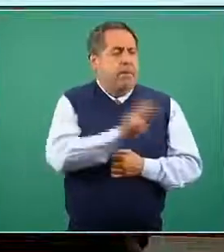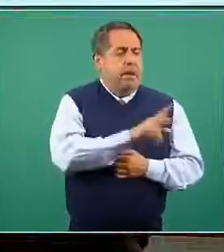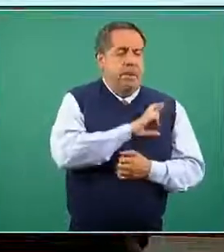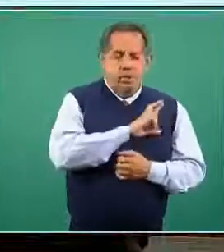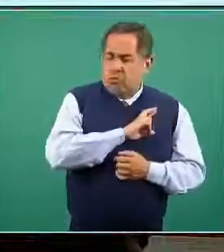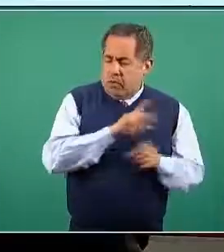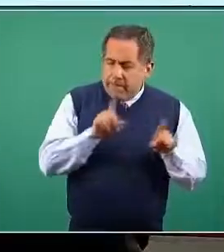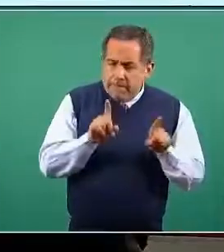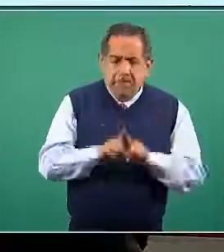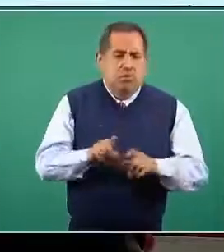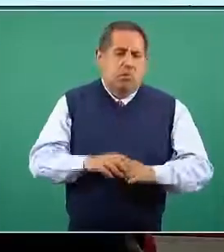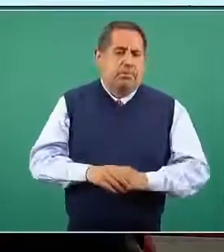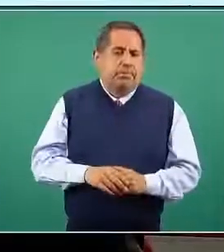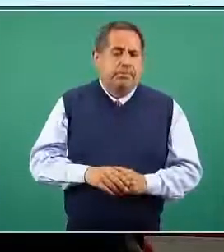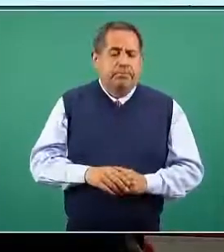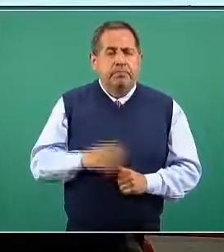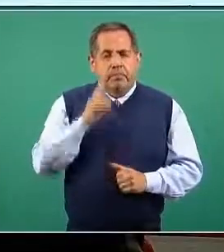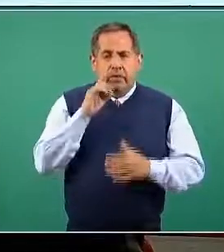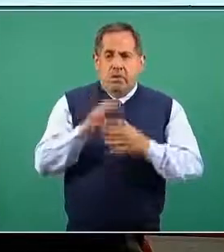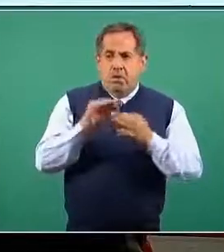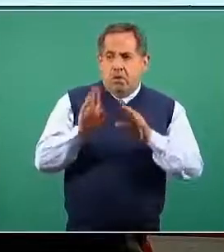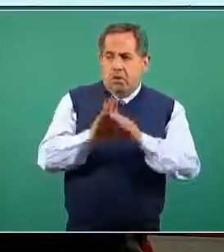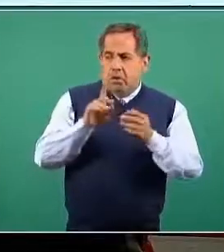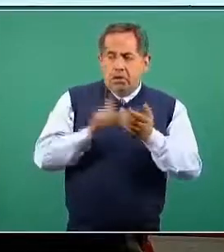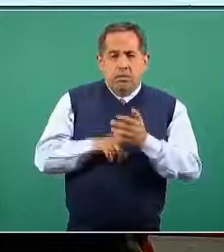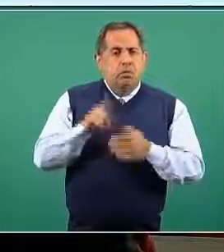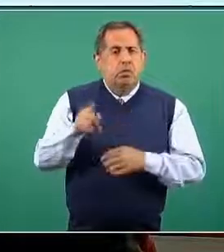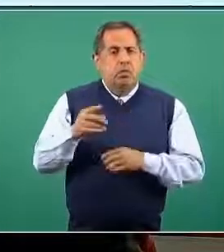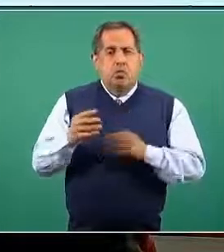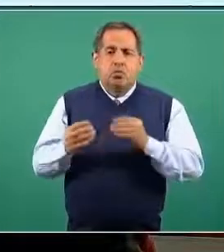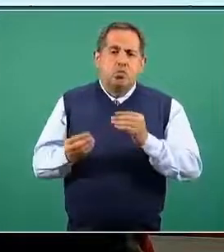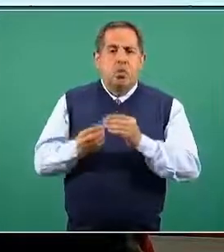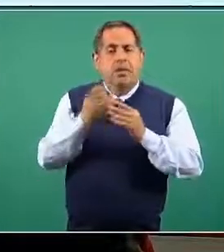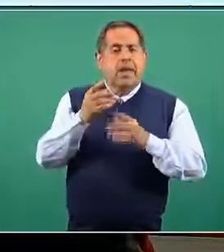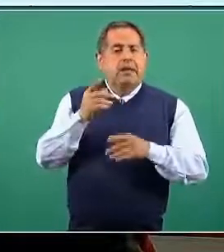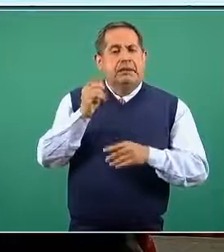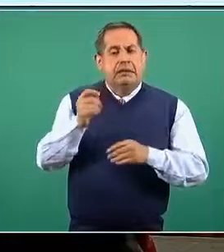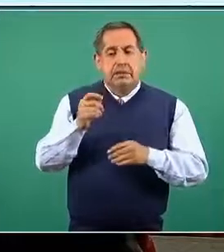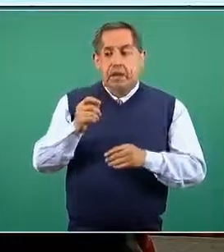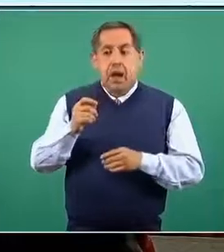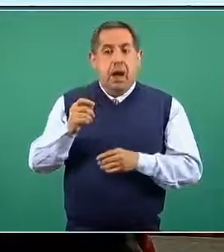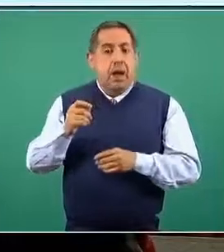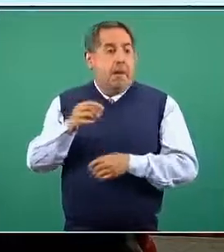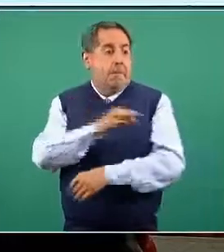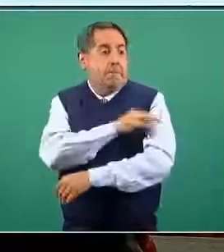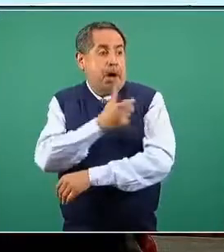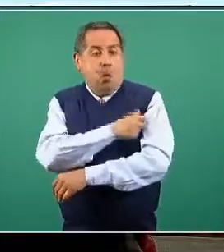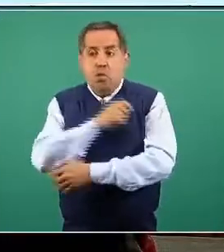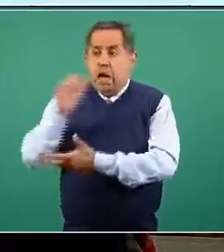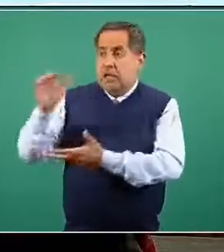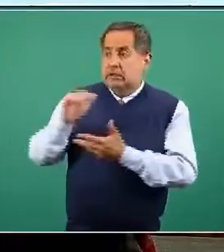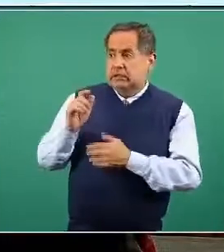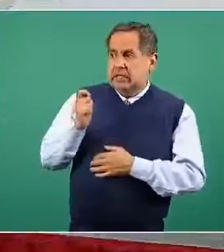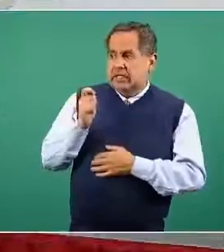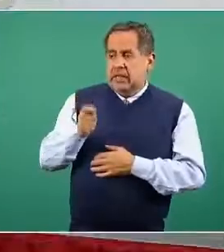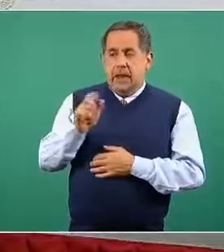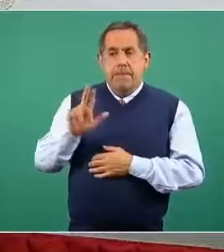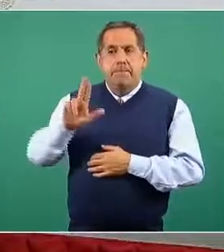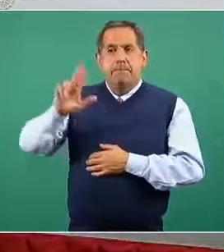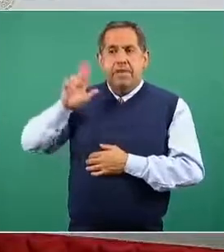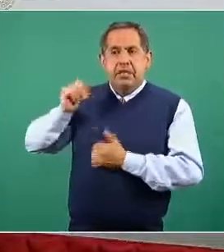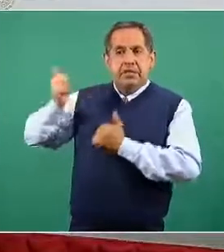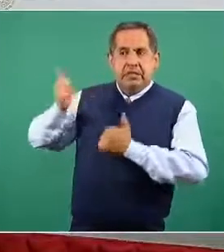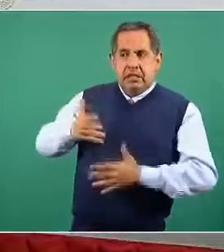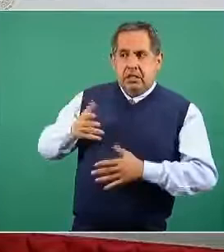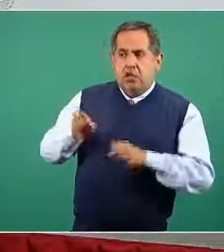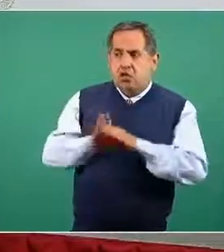Y tenemos ya el uso del nuevo paquete de vacunas que llegó el pasado martes. Hoy